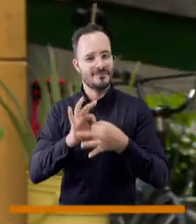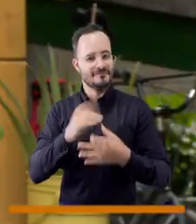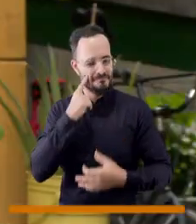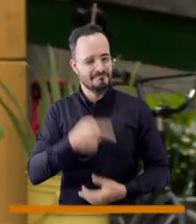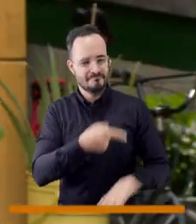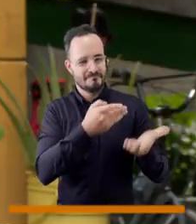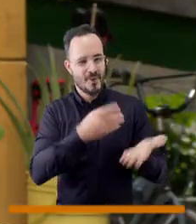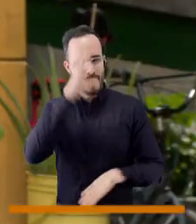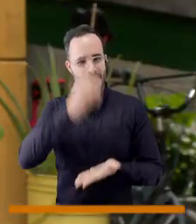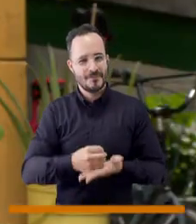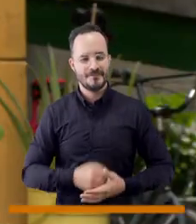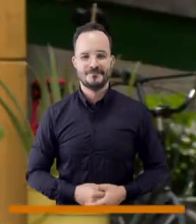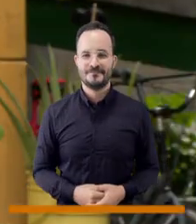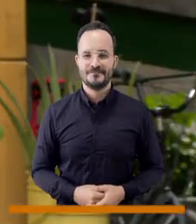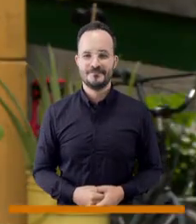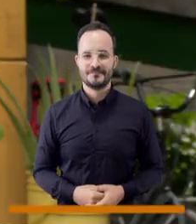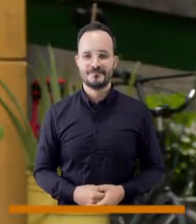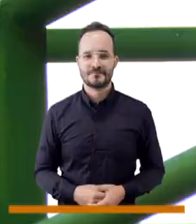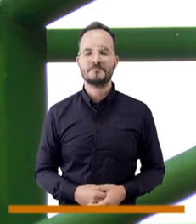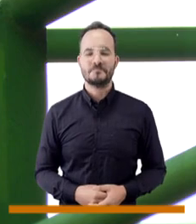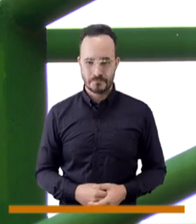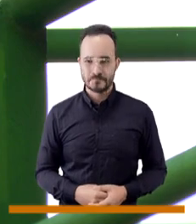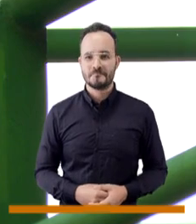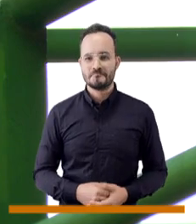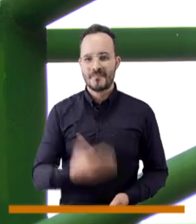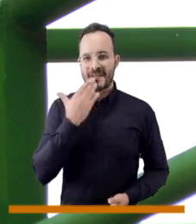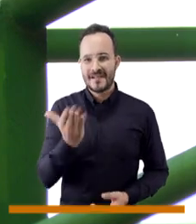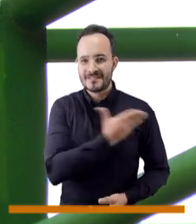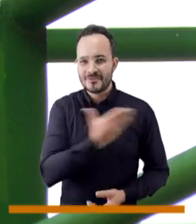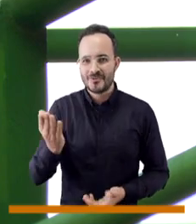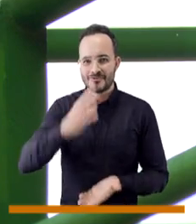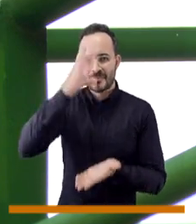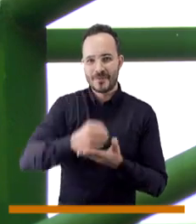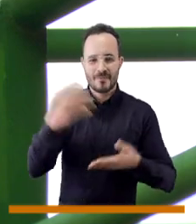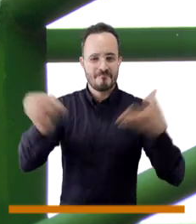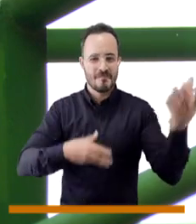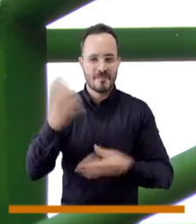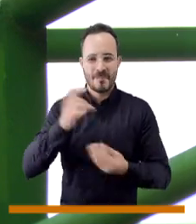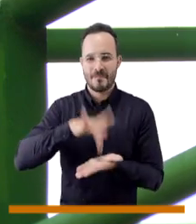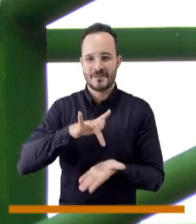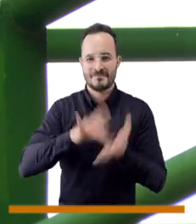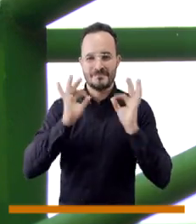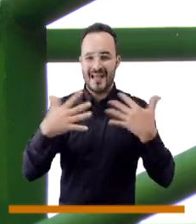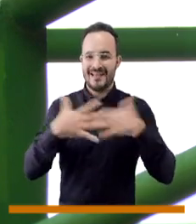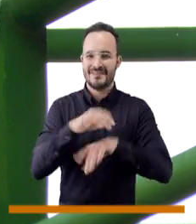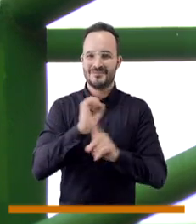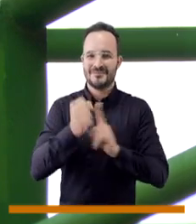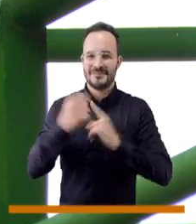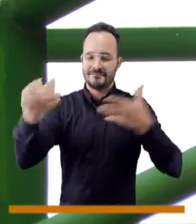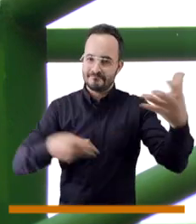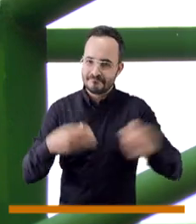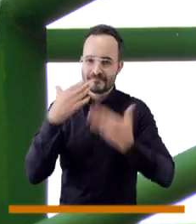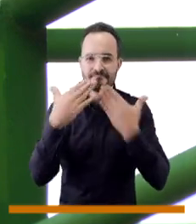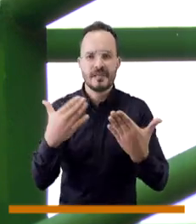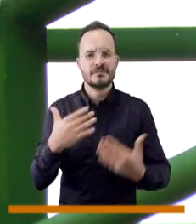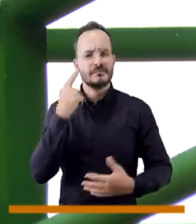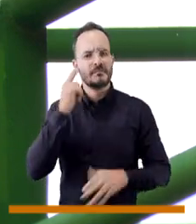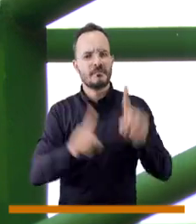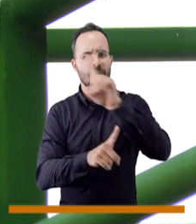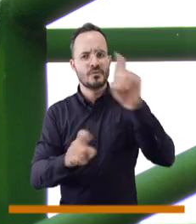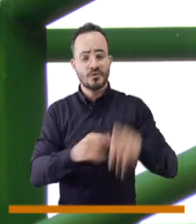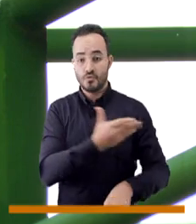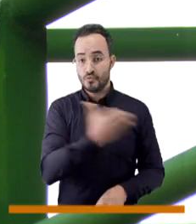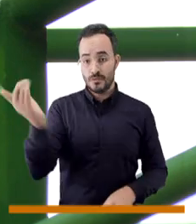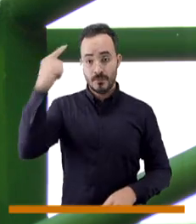el consejo somos tú y yo. Seguimos leyendo sus respuestas en nuestras redes sociales a la pregunta: ¿crees